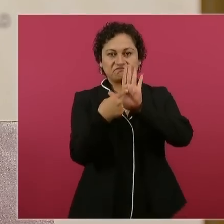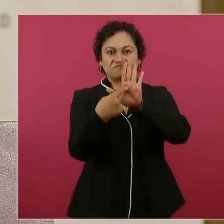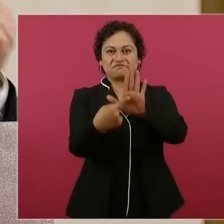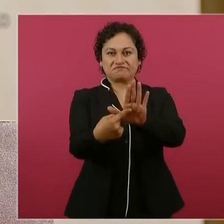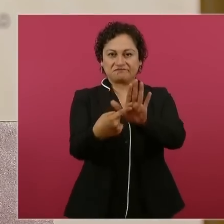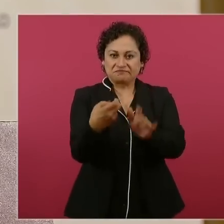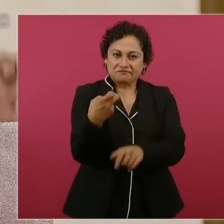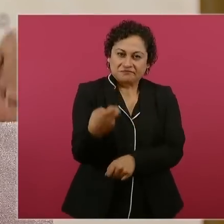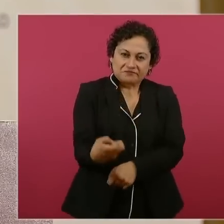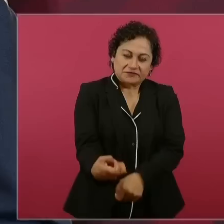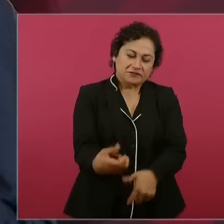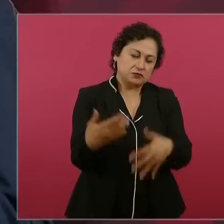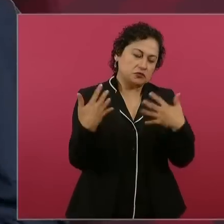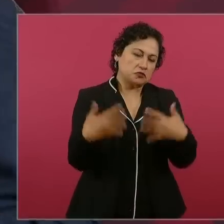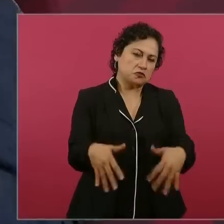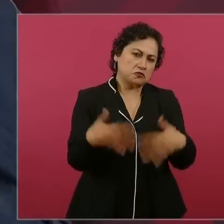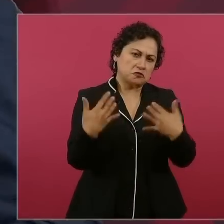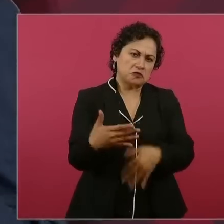Ahí está